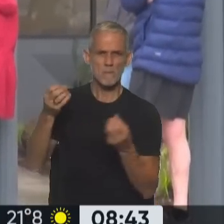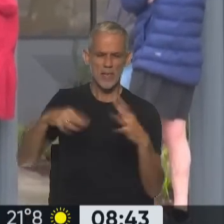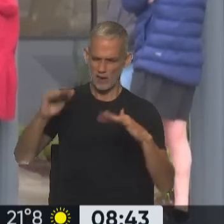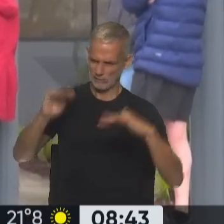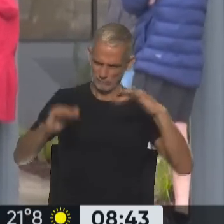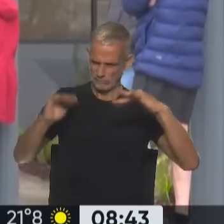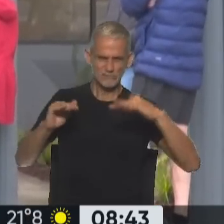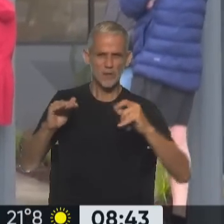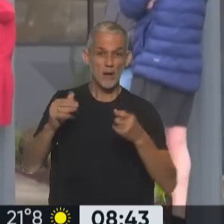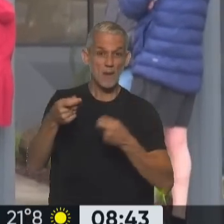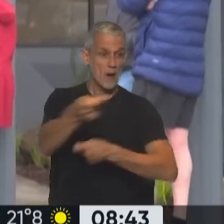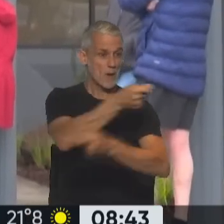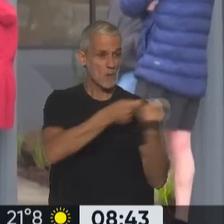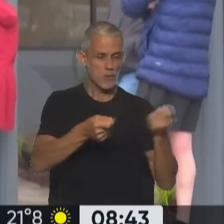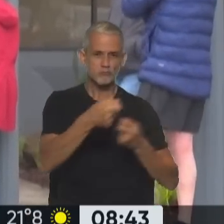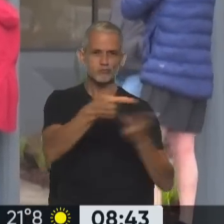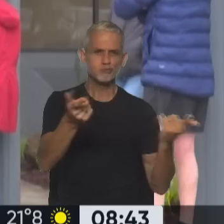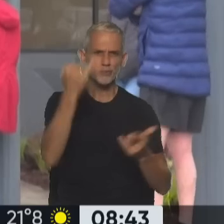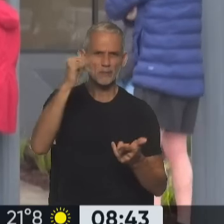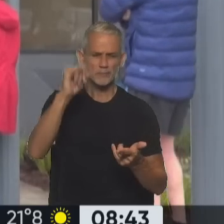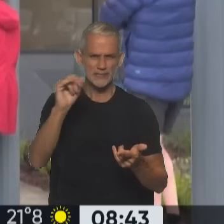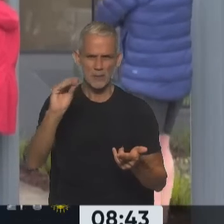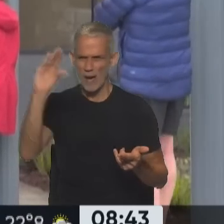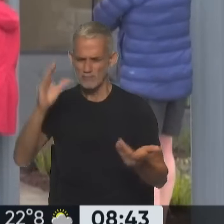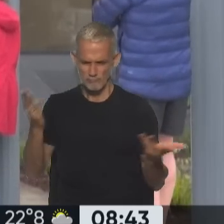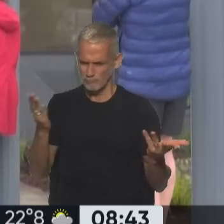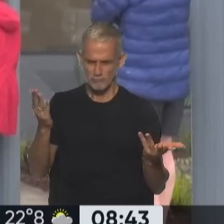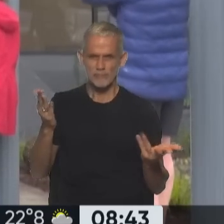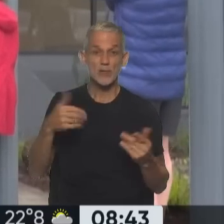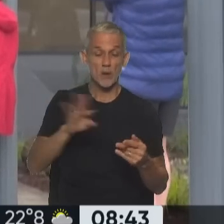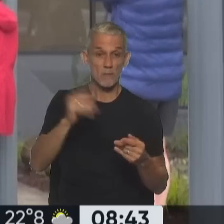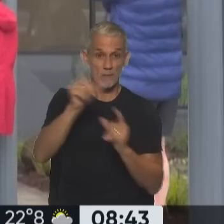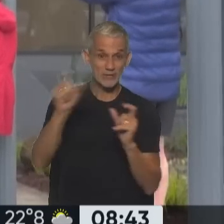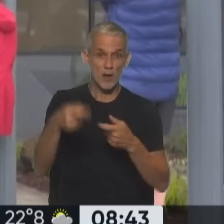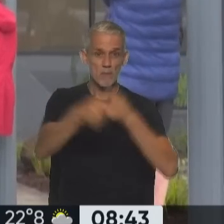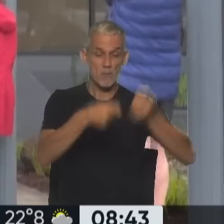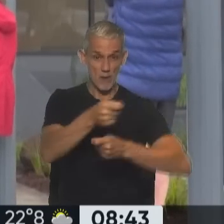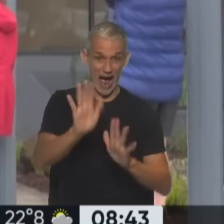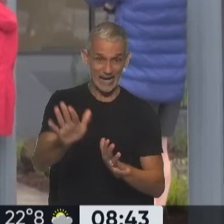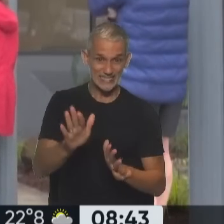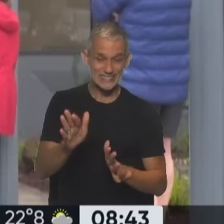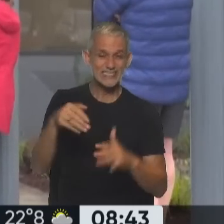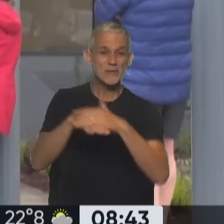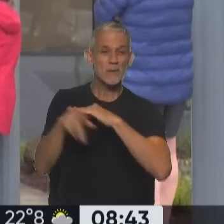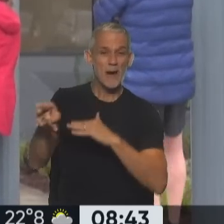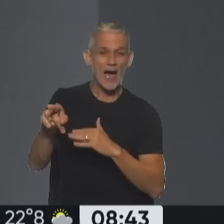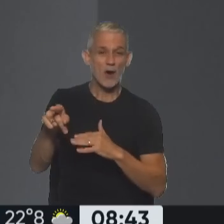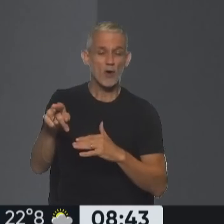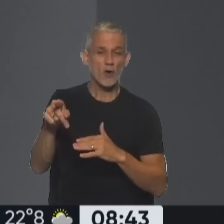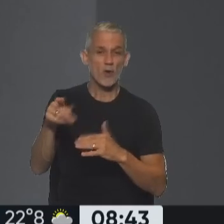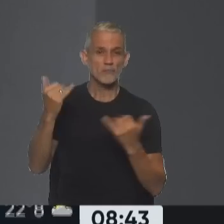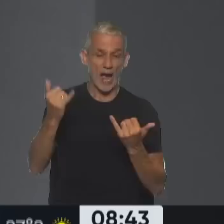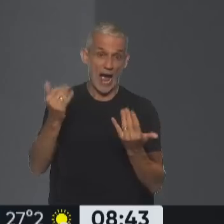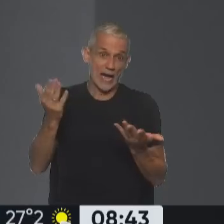esta inversión que propone la suba de la tasa de interés. ¿Qué hacen? Quienes invierten en activos de este banco que proponen los bancos, como tienen